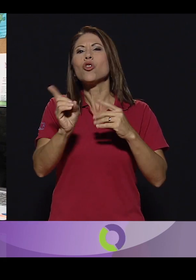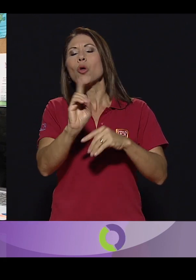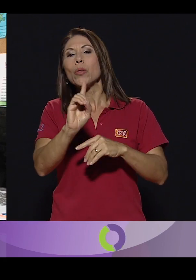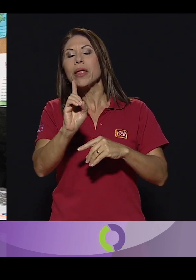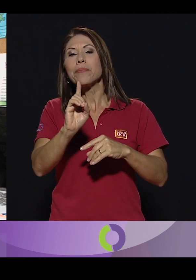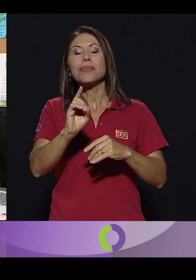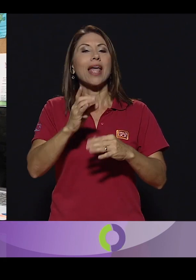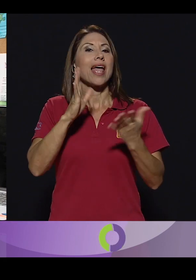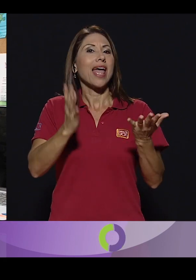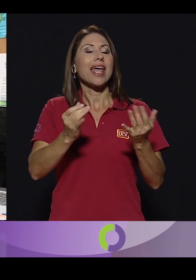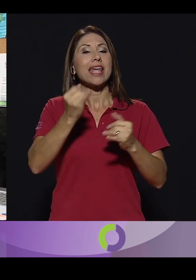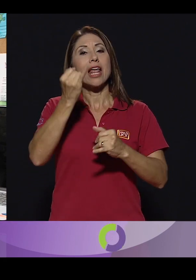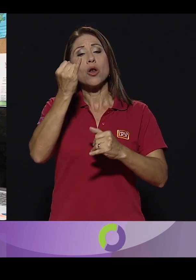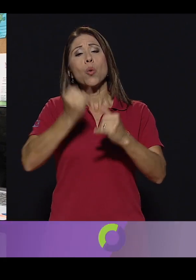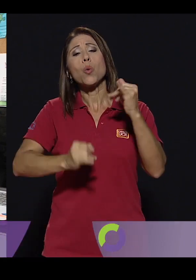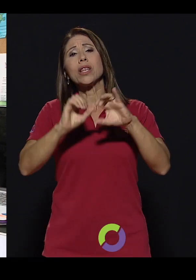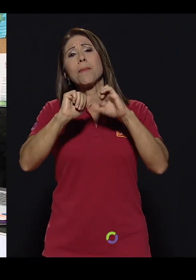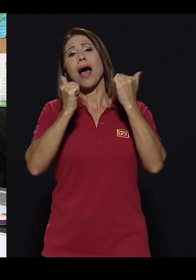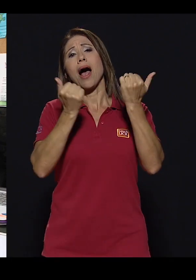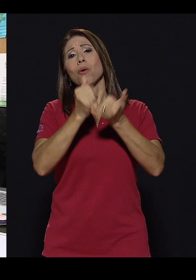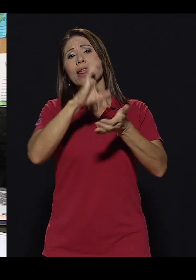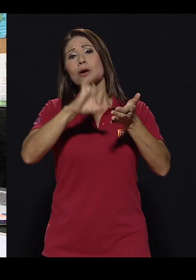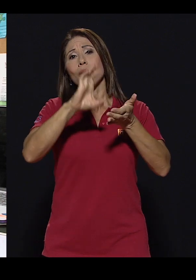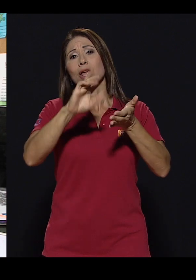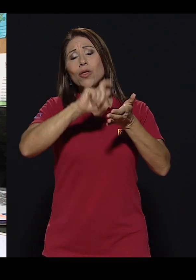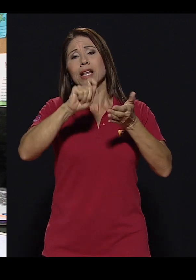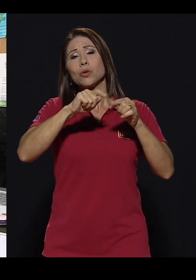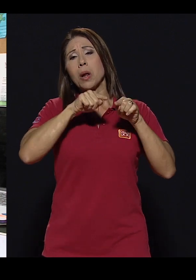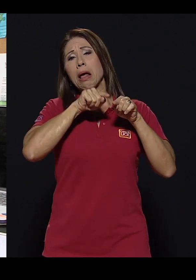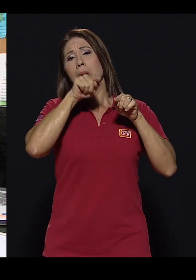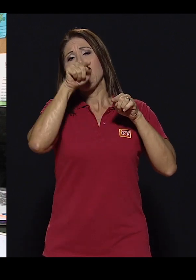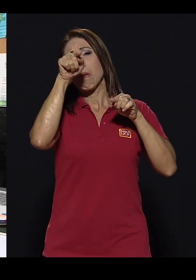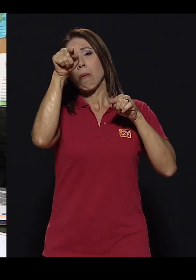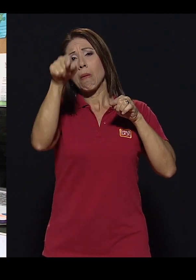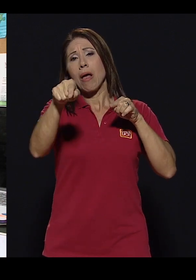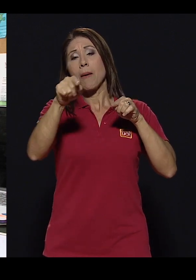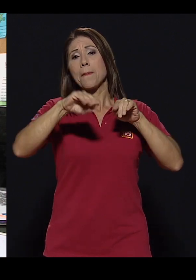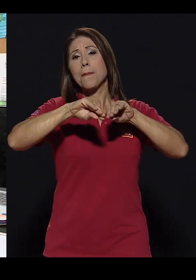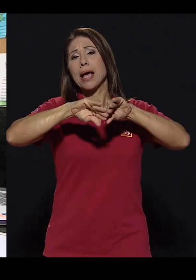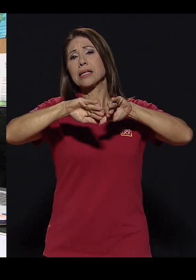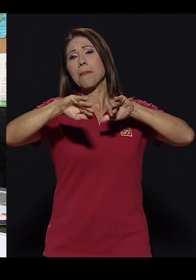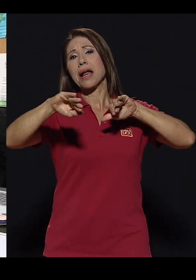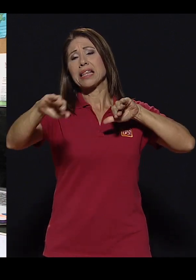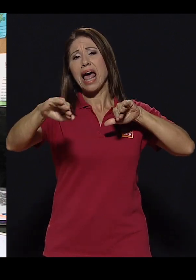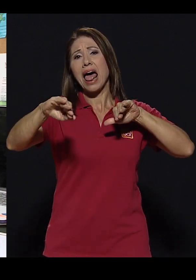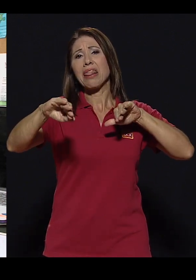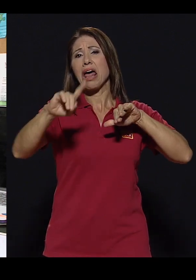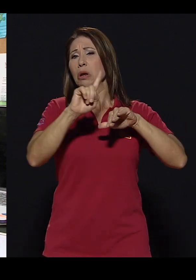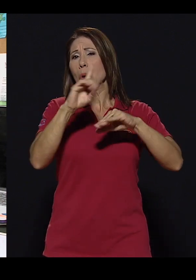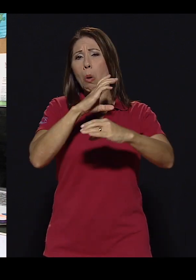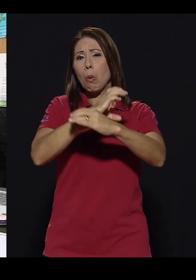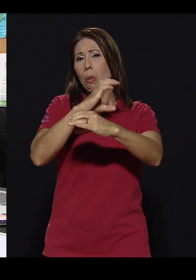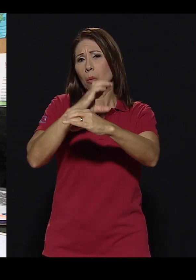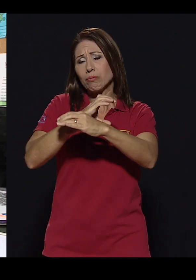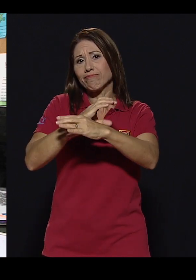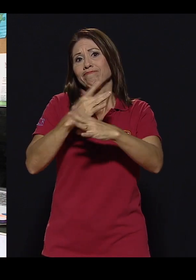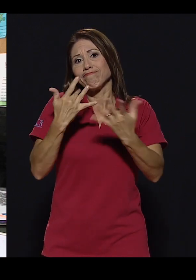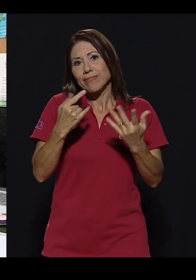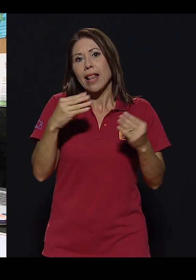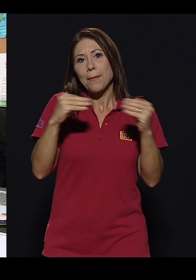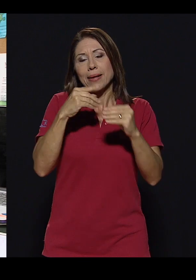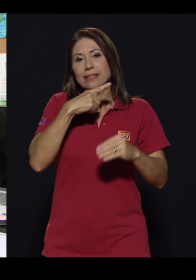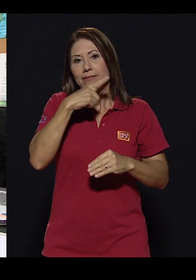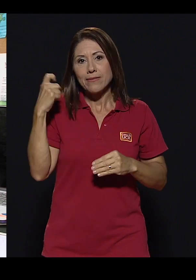habla del colegio o de la escuela es el aula más apartada es el aula menos cuidada por no decir la más fea y